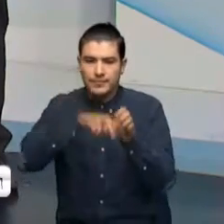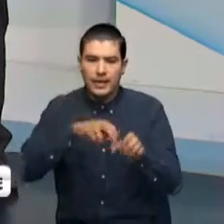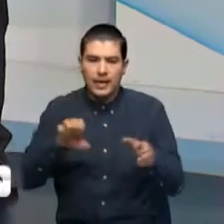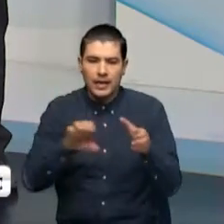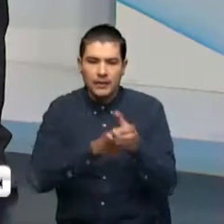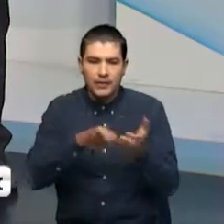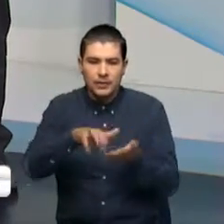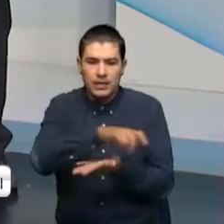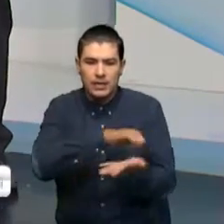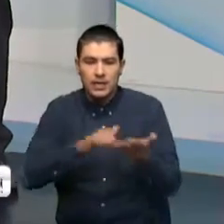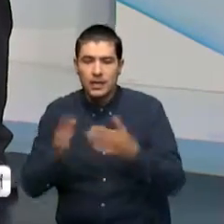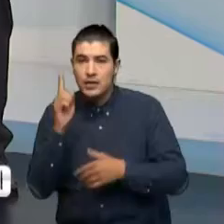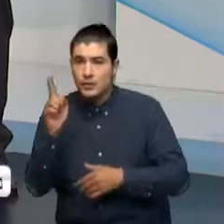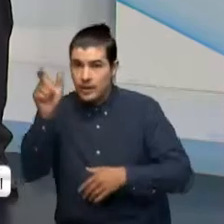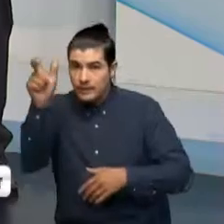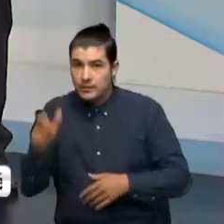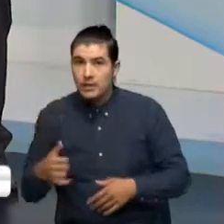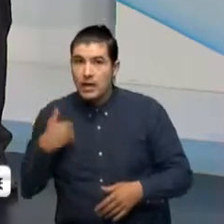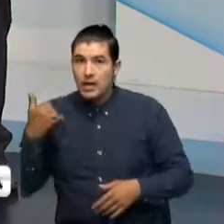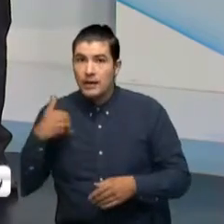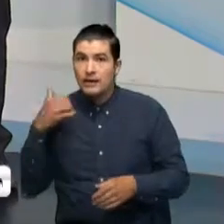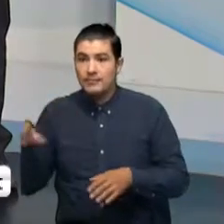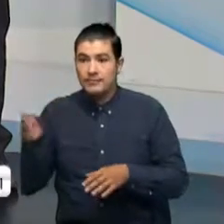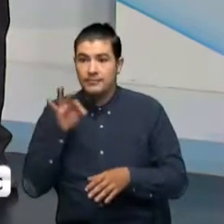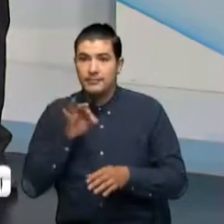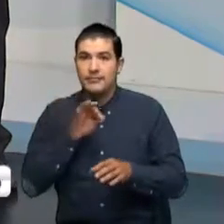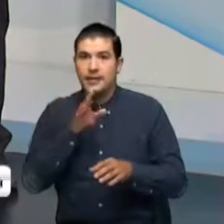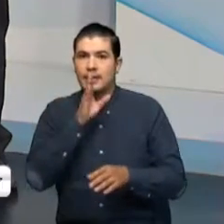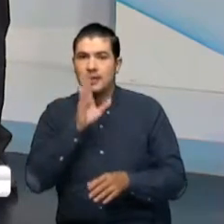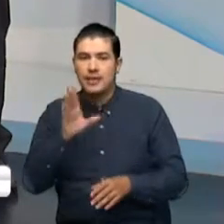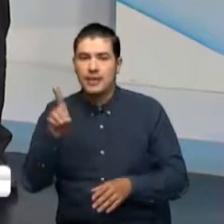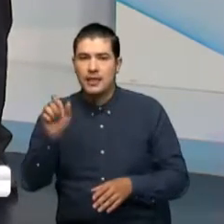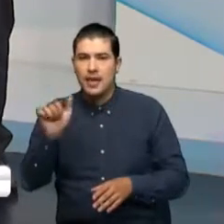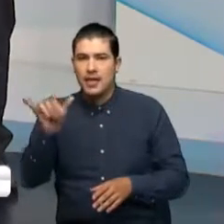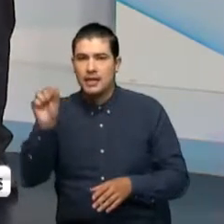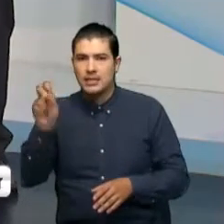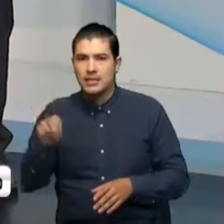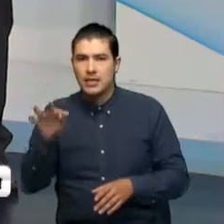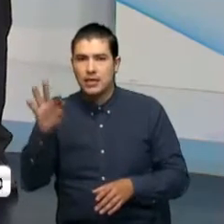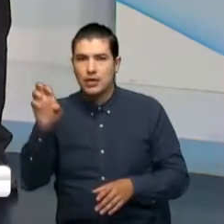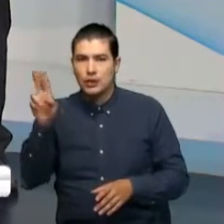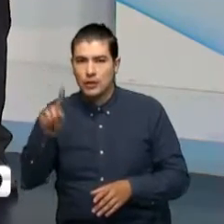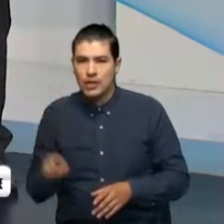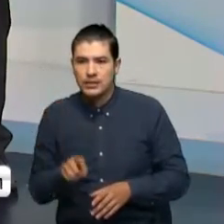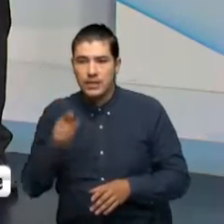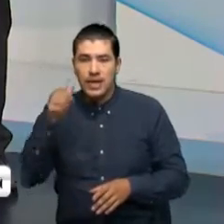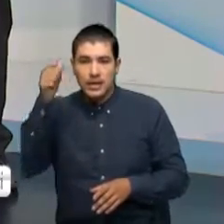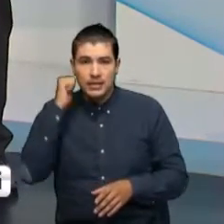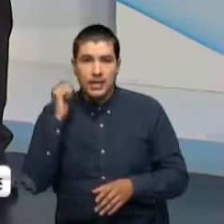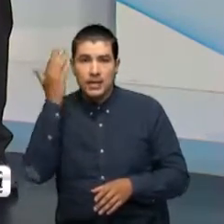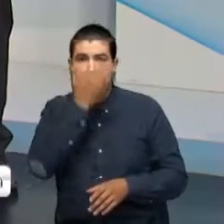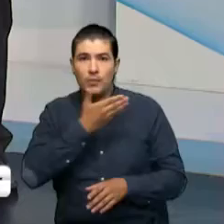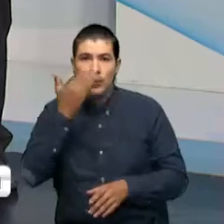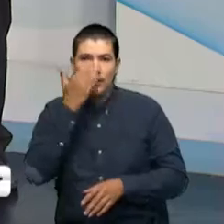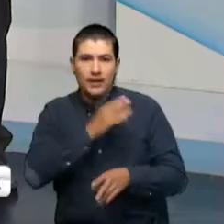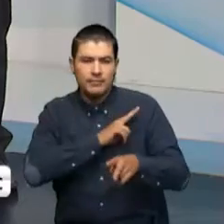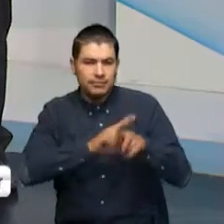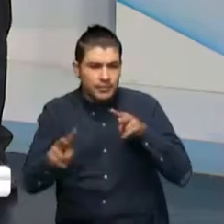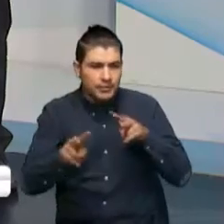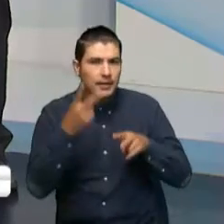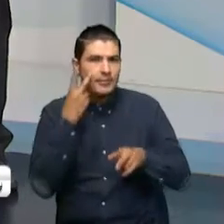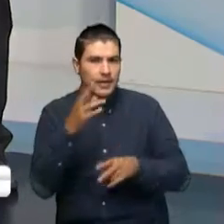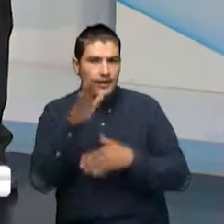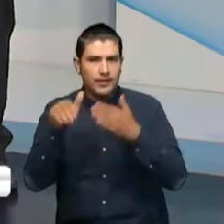un santandereano se encuentra en esta preclasificación. Se trata de Dayan Torres y ayer fue la prueba de pista. Veamos lo que sucedió en